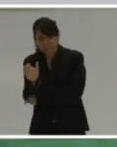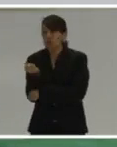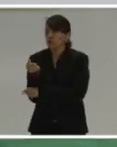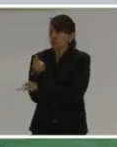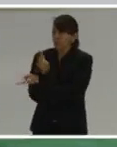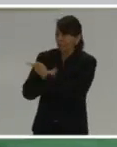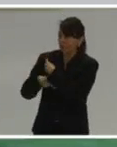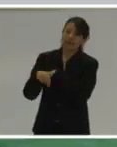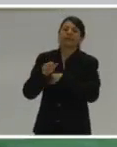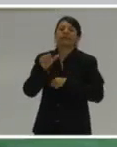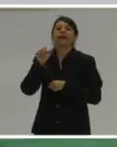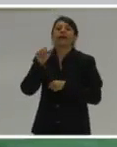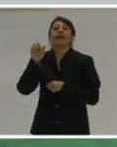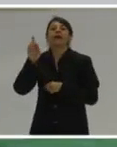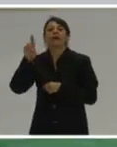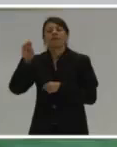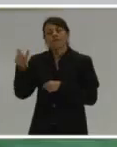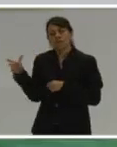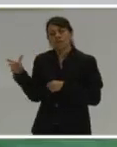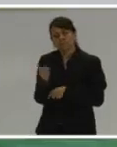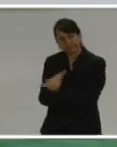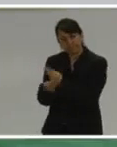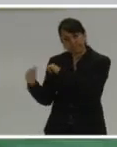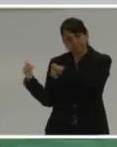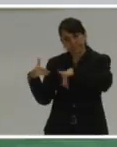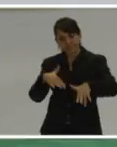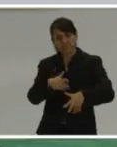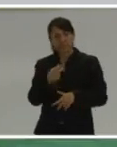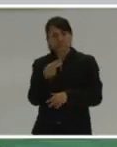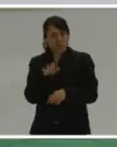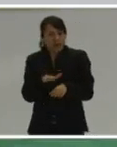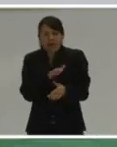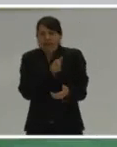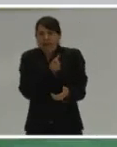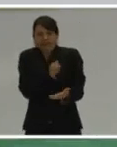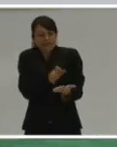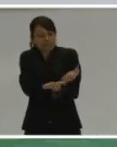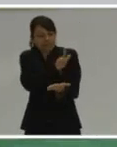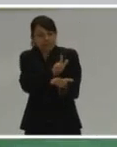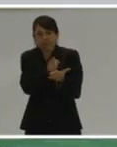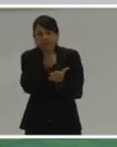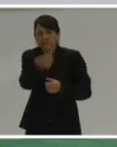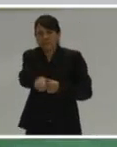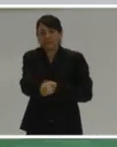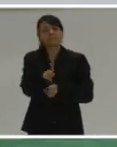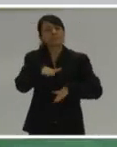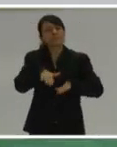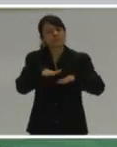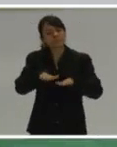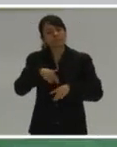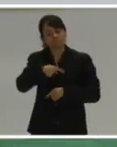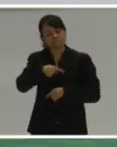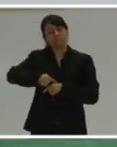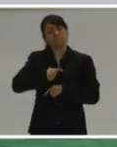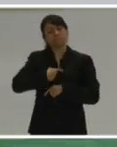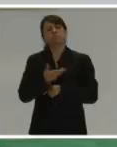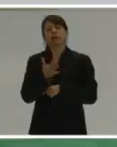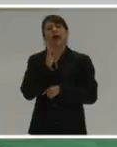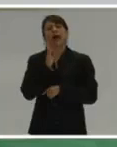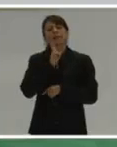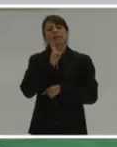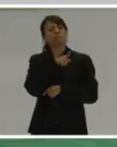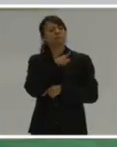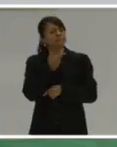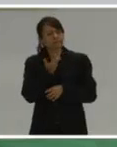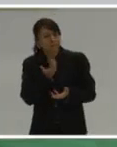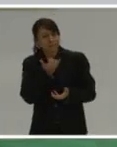mucha participación por la ley. Pero cuando nos preguntan, ¿no? ¿Cuántas mujeres indígenas